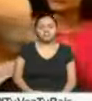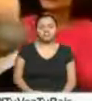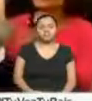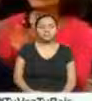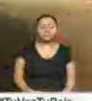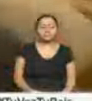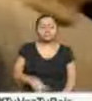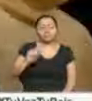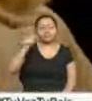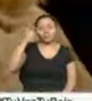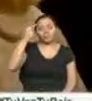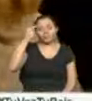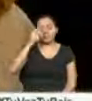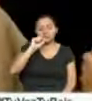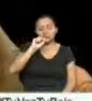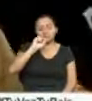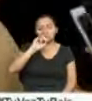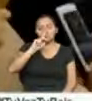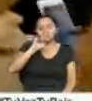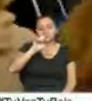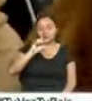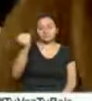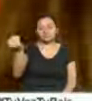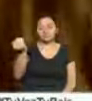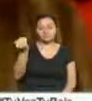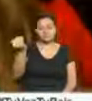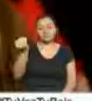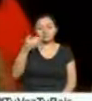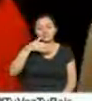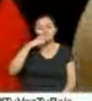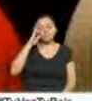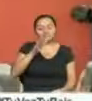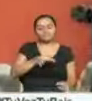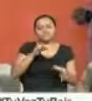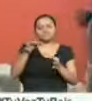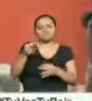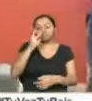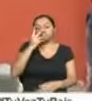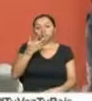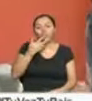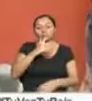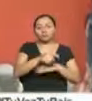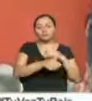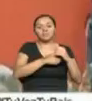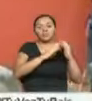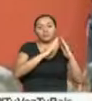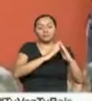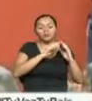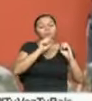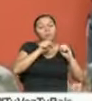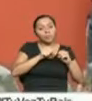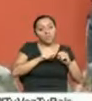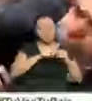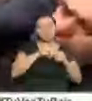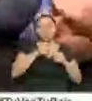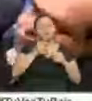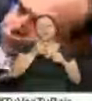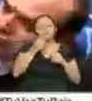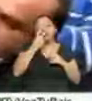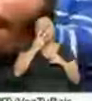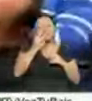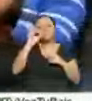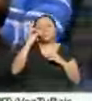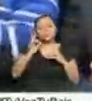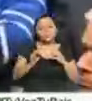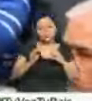Según el gobierno de Alexis Tsipras, esta prima, así como el aplazamiento de una subida del IVA a las islas que acogen refugiados, se puede sufragar con el excedente presupuestario